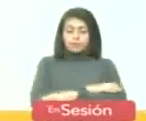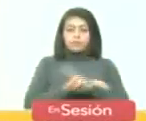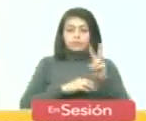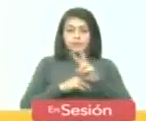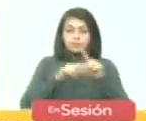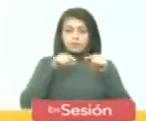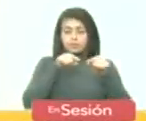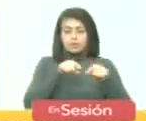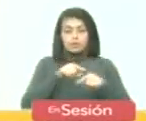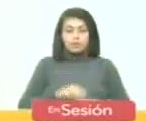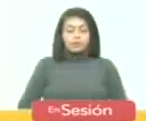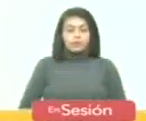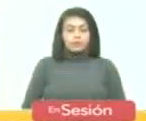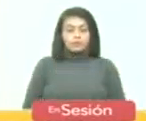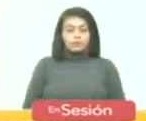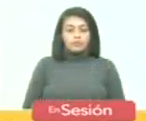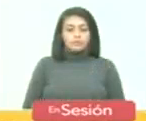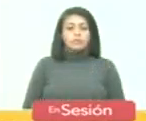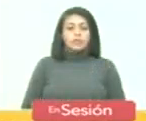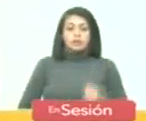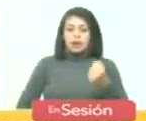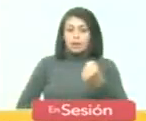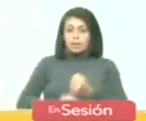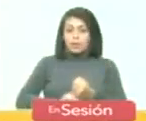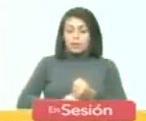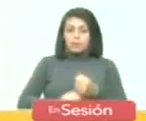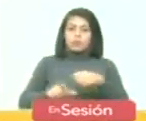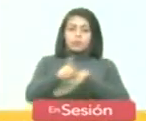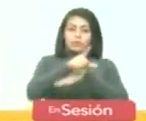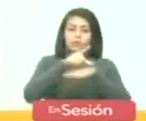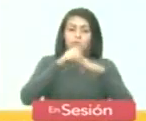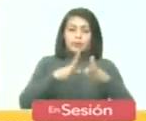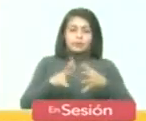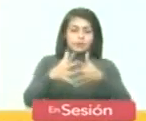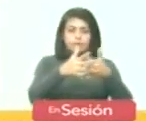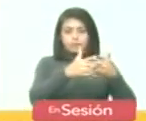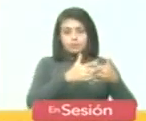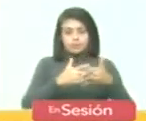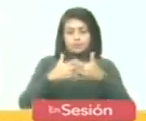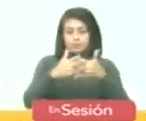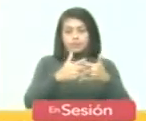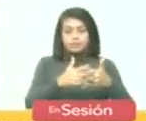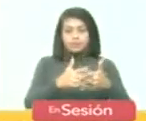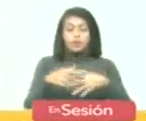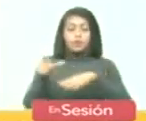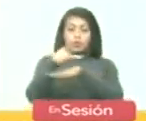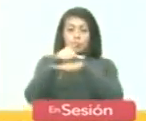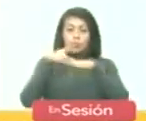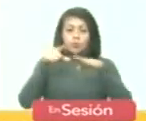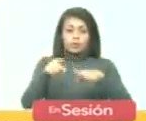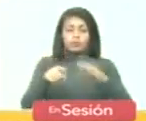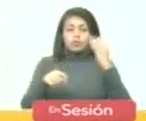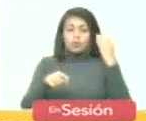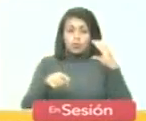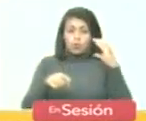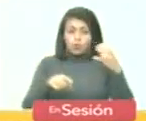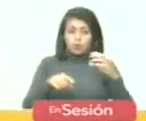venezolana con un apoyo del gobierno norteamericano y del gobierno